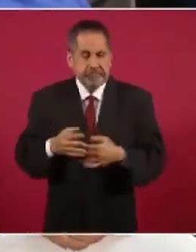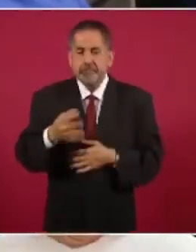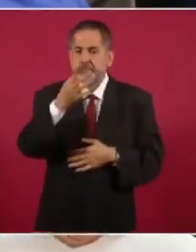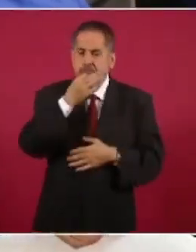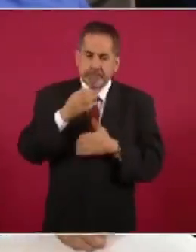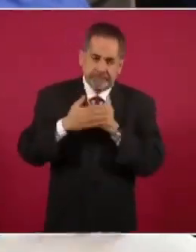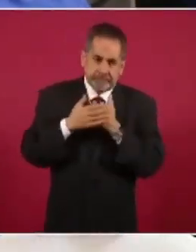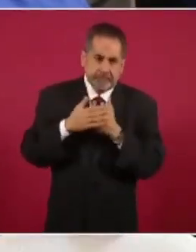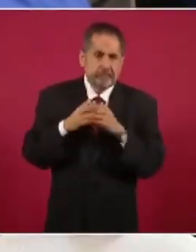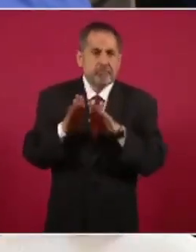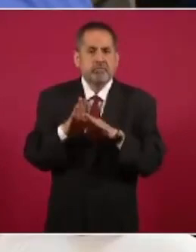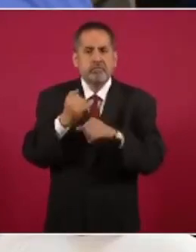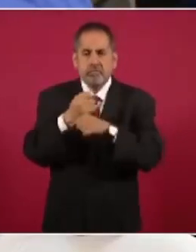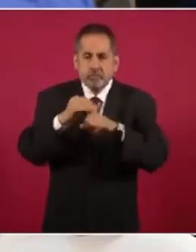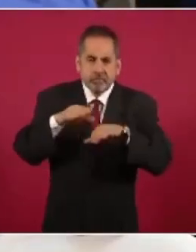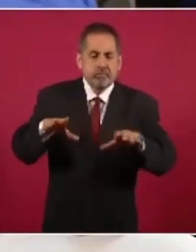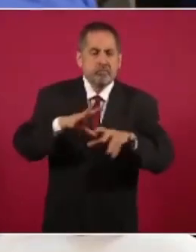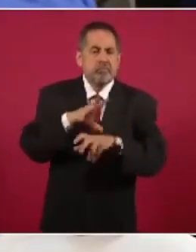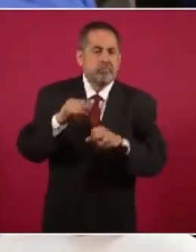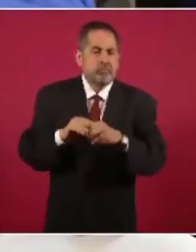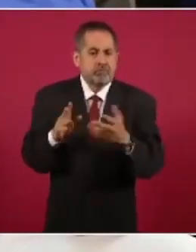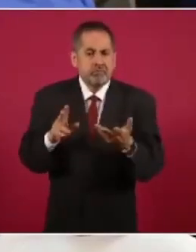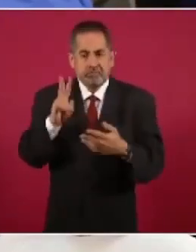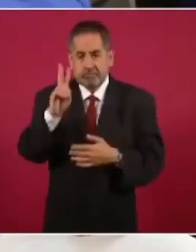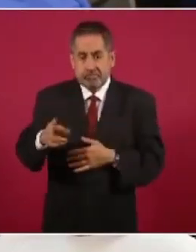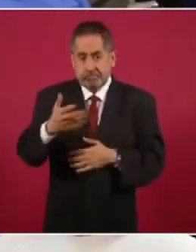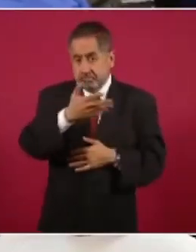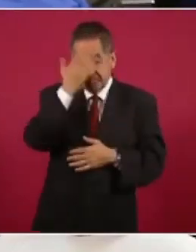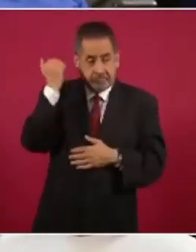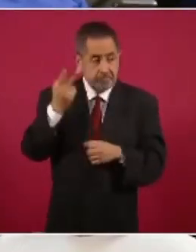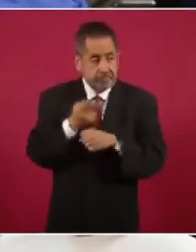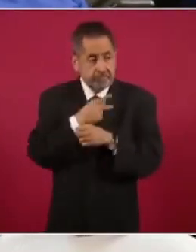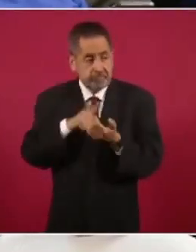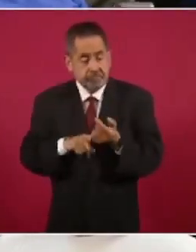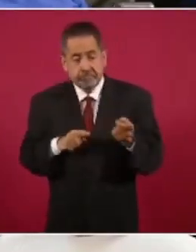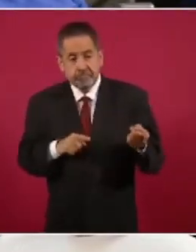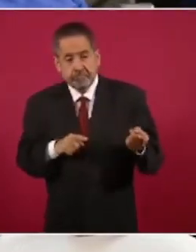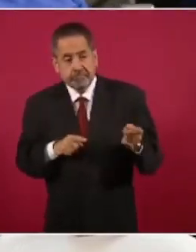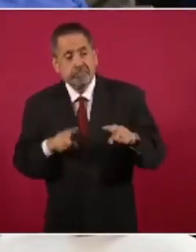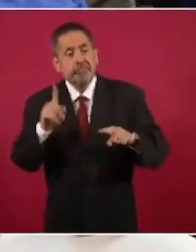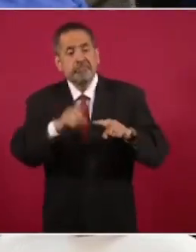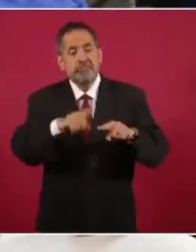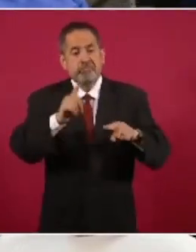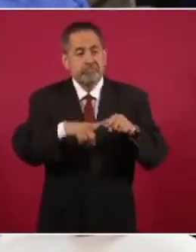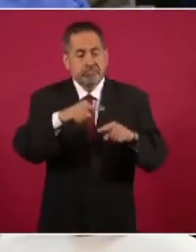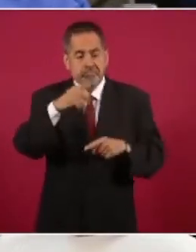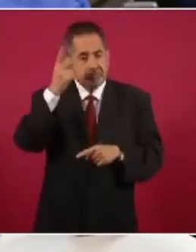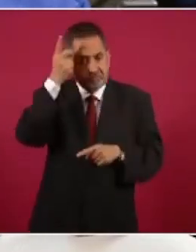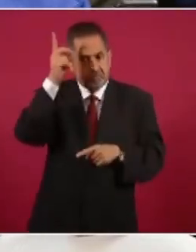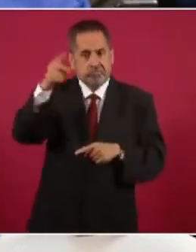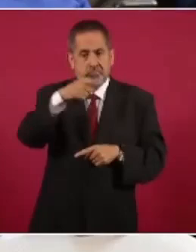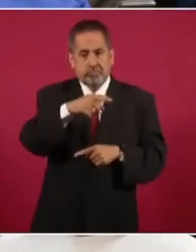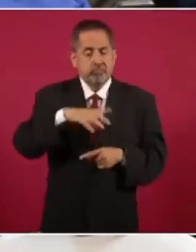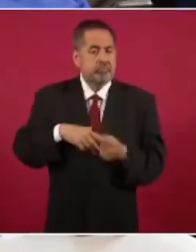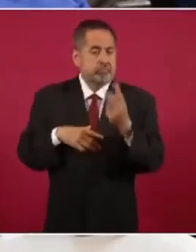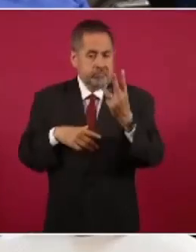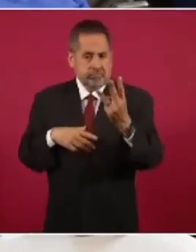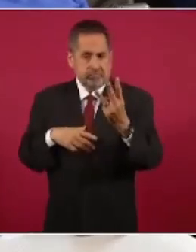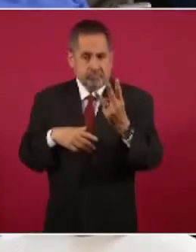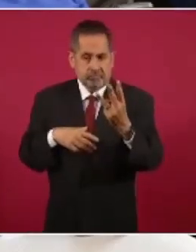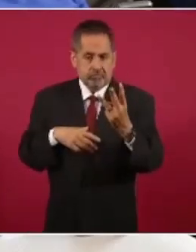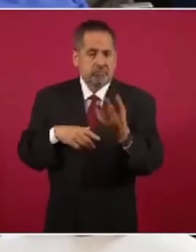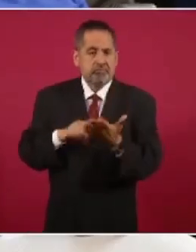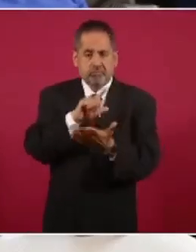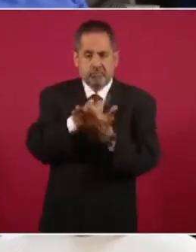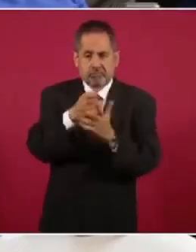favor ampliar esta información. No sabemos hoy si quién es realmente el dueño. Hay 3 órdenes de aprehensión por parte